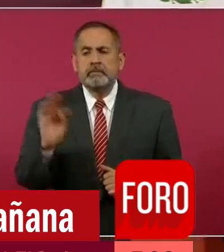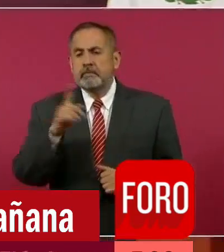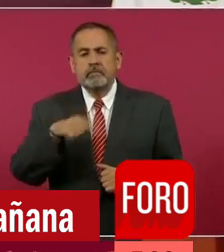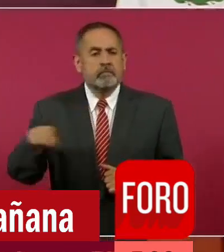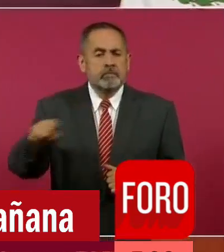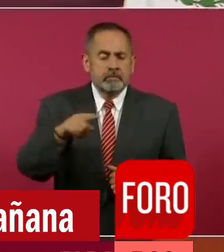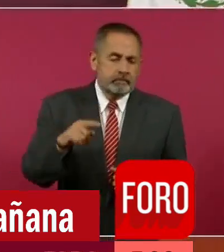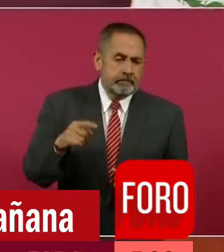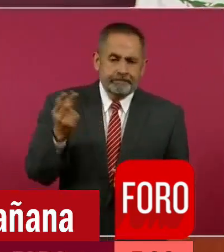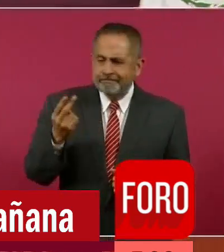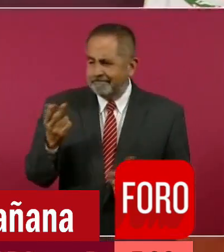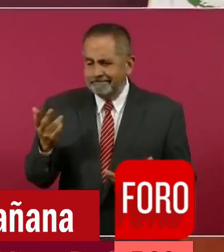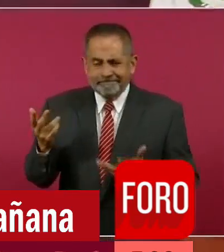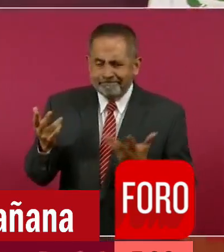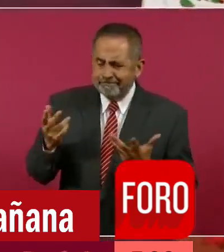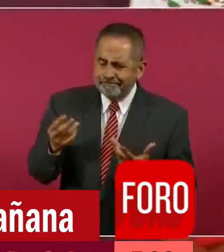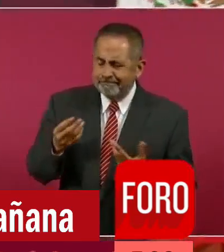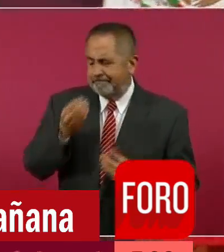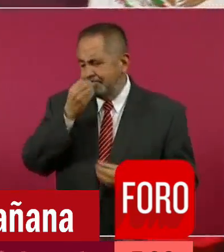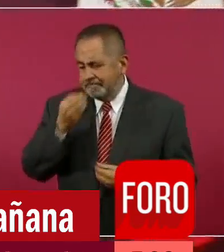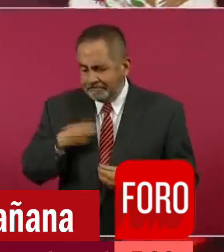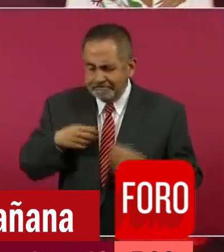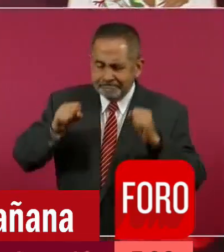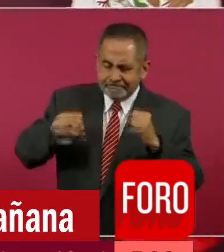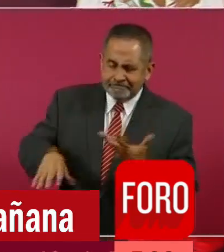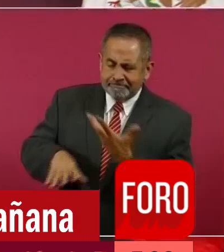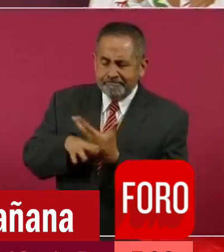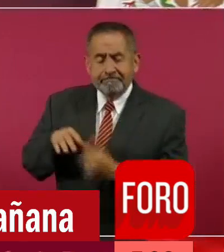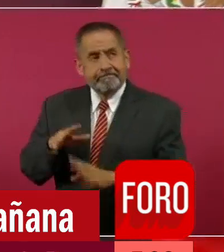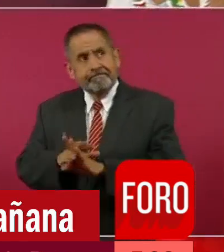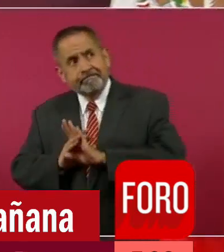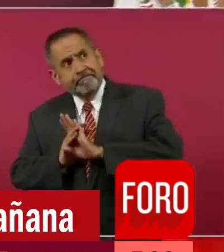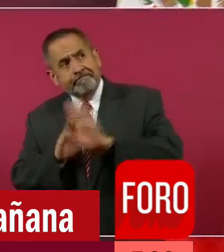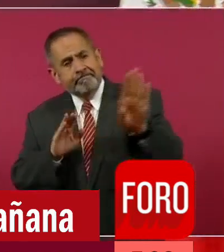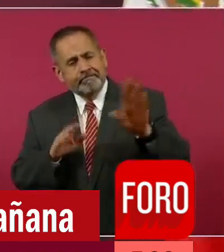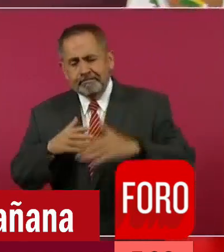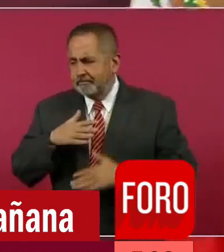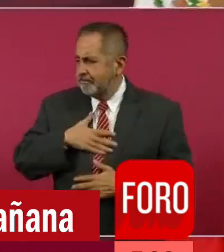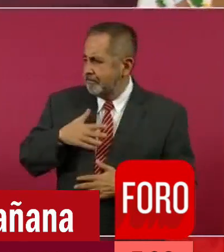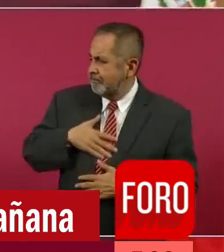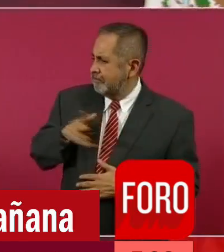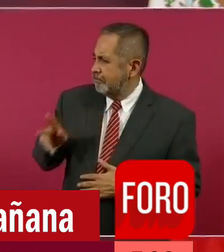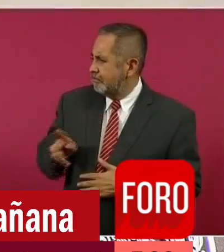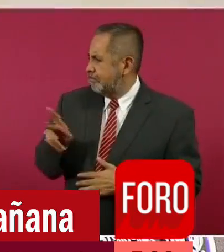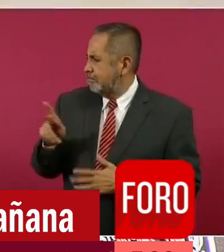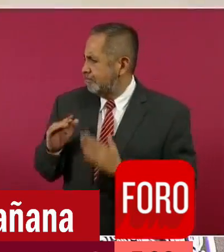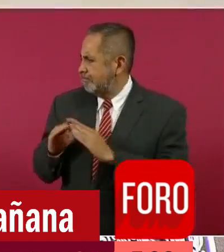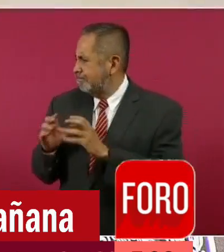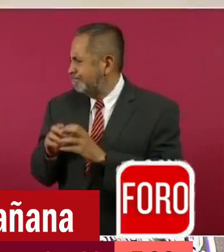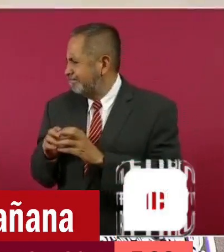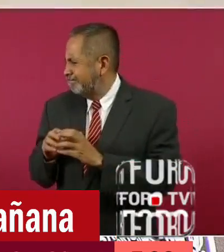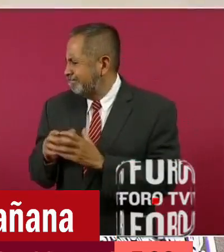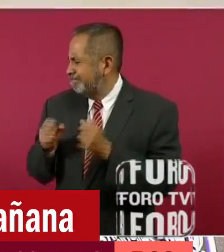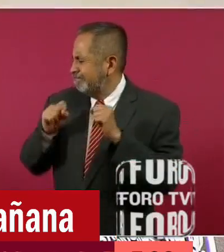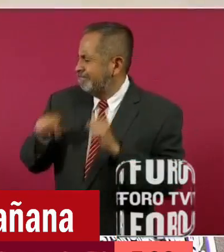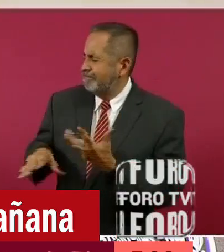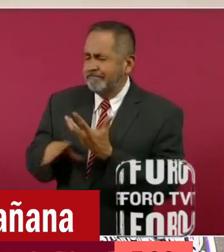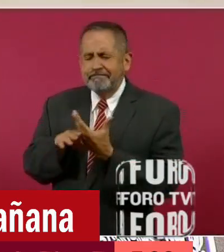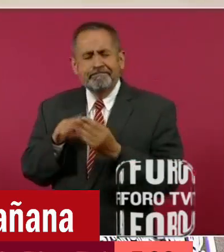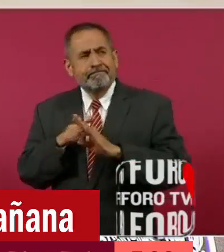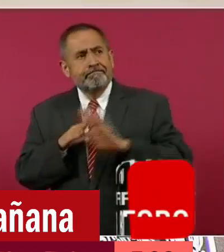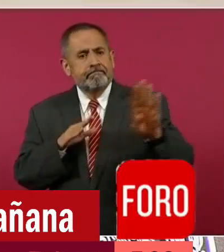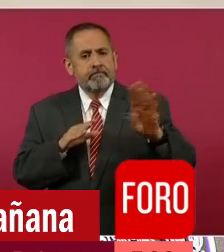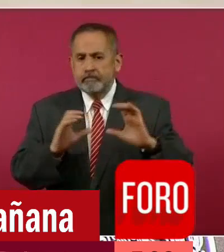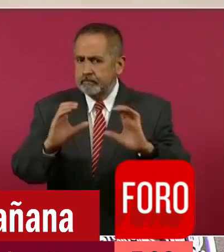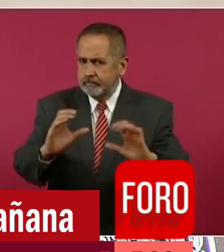lo utilizó para frenar la inmigración. El presidente López Obrador anticipó esta comunicación y de manera muy general dio los